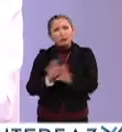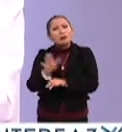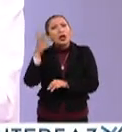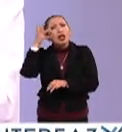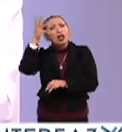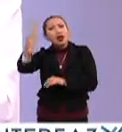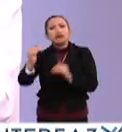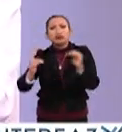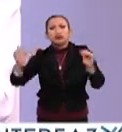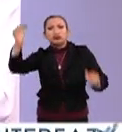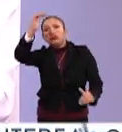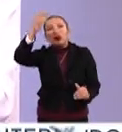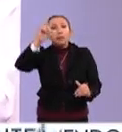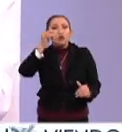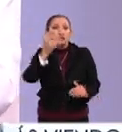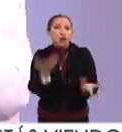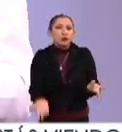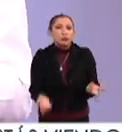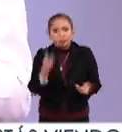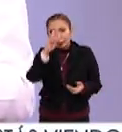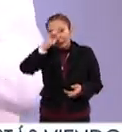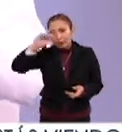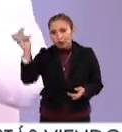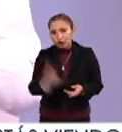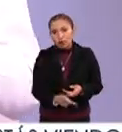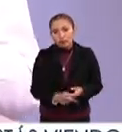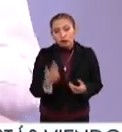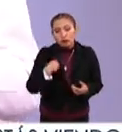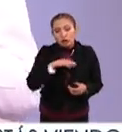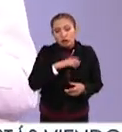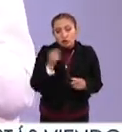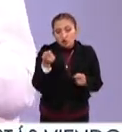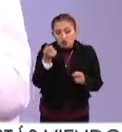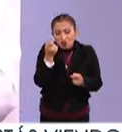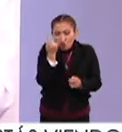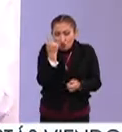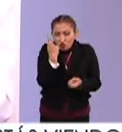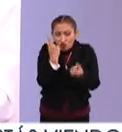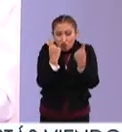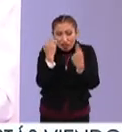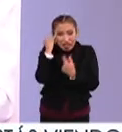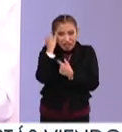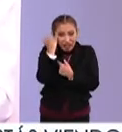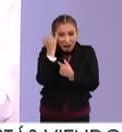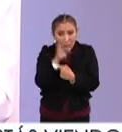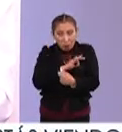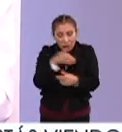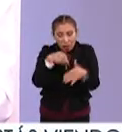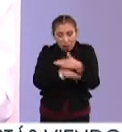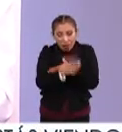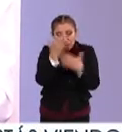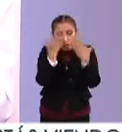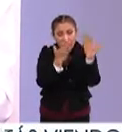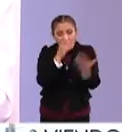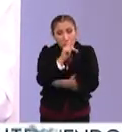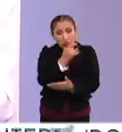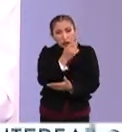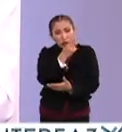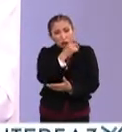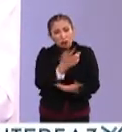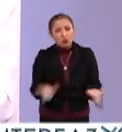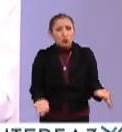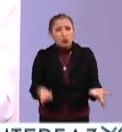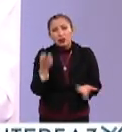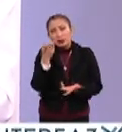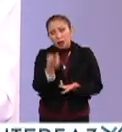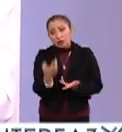será la disparidad en posgrado, aún mucho mayor. Somos todavía muy pocos los indígenas que hemos tenido acceso a estudios de posgrado, y